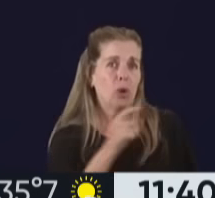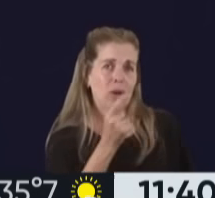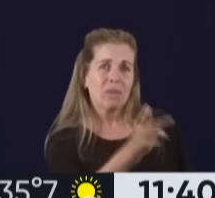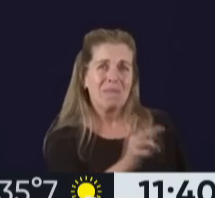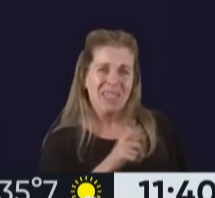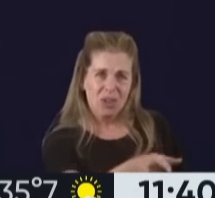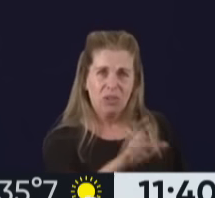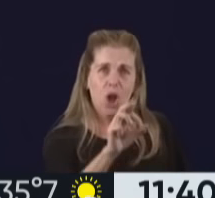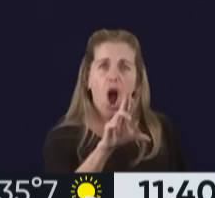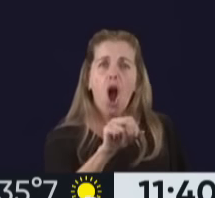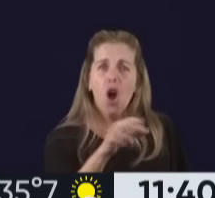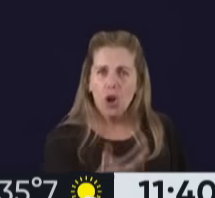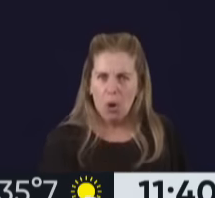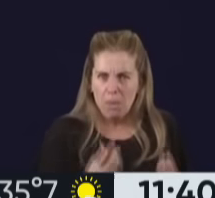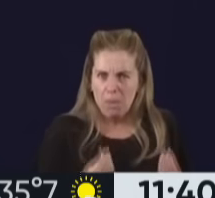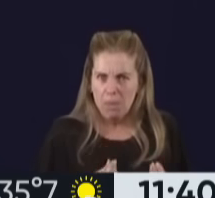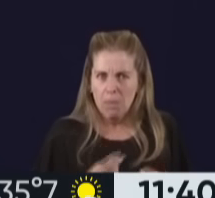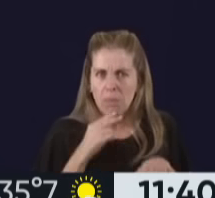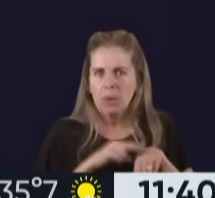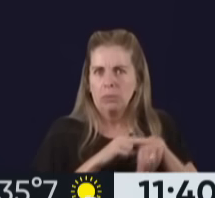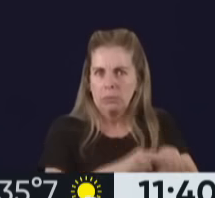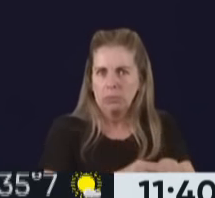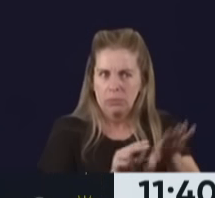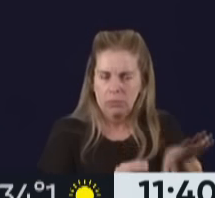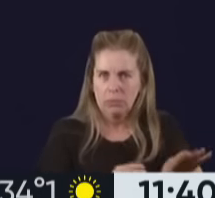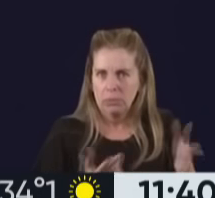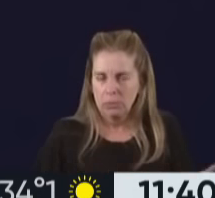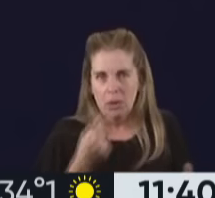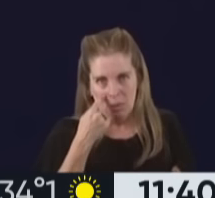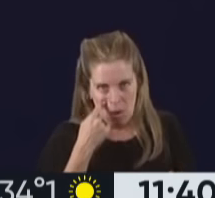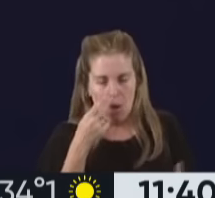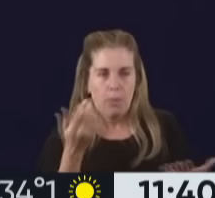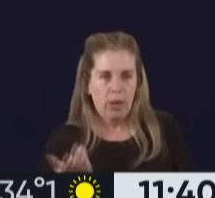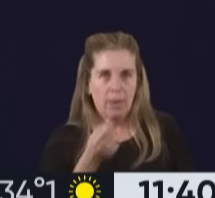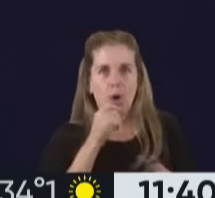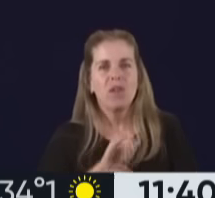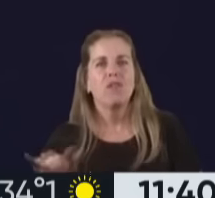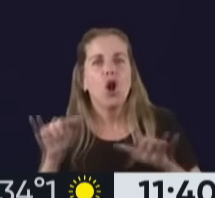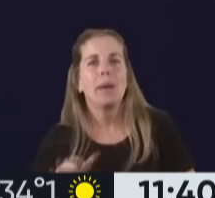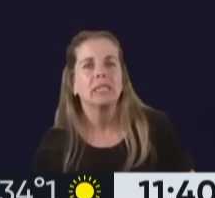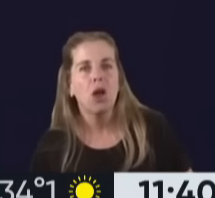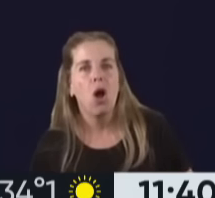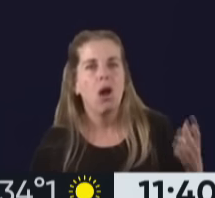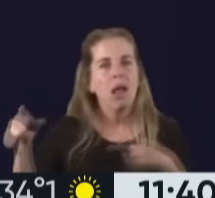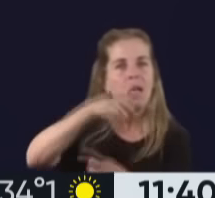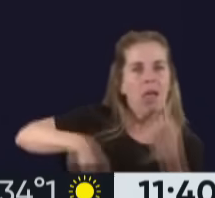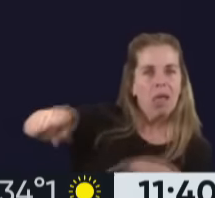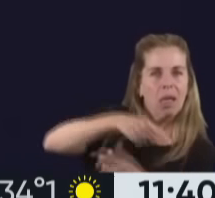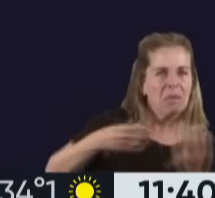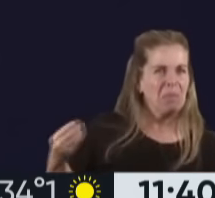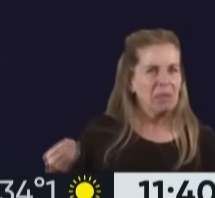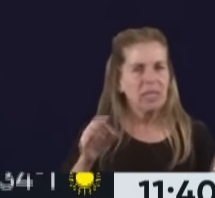sugiero que se aparte de lo que uno lee naturalmente en los medios con esta versión de que el oro ha